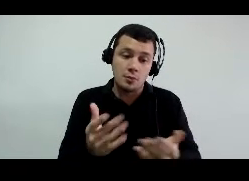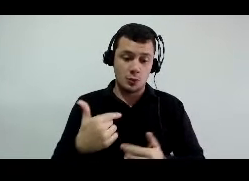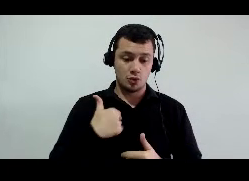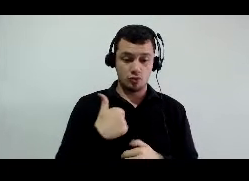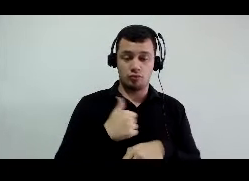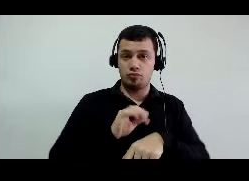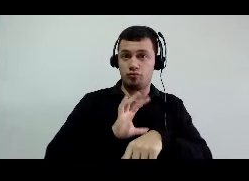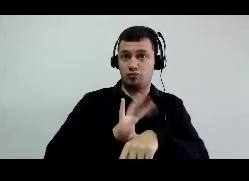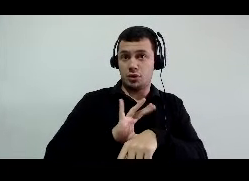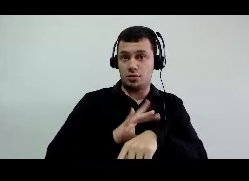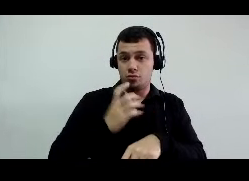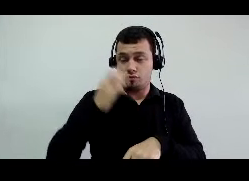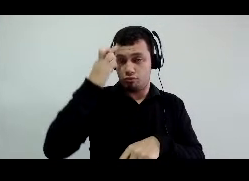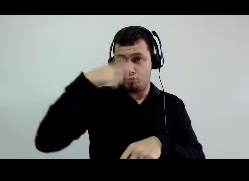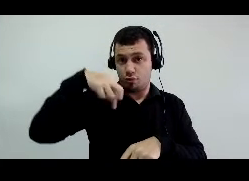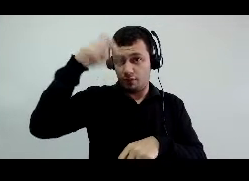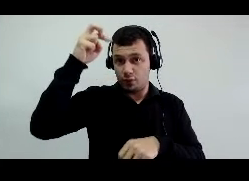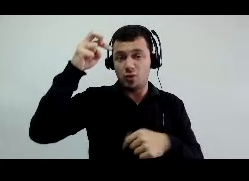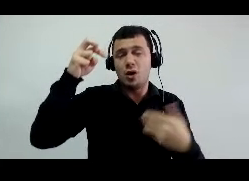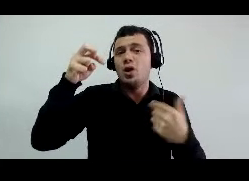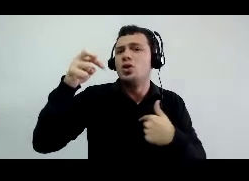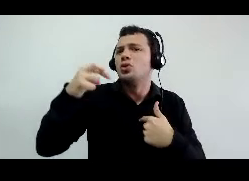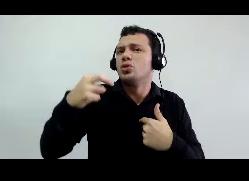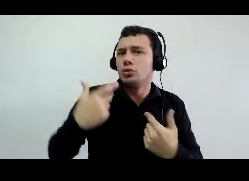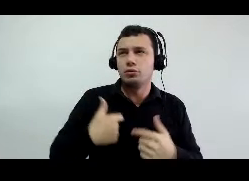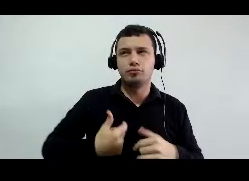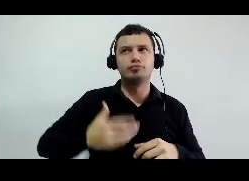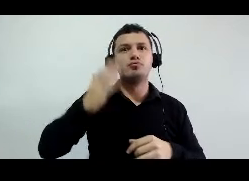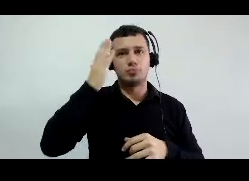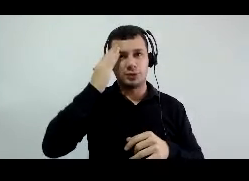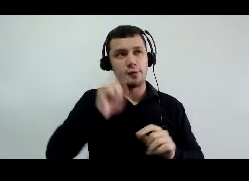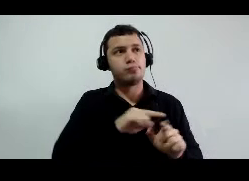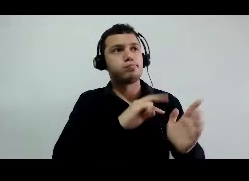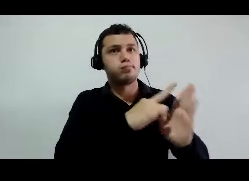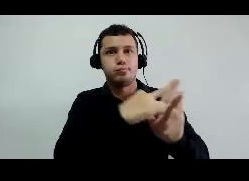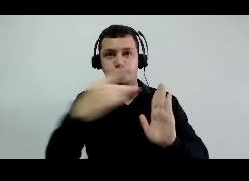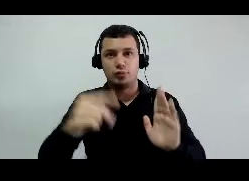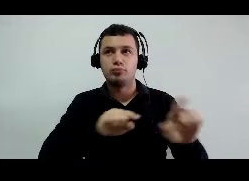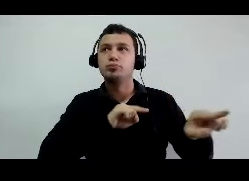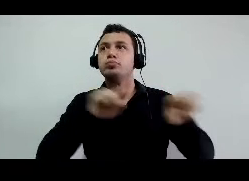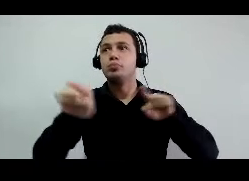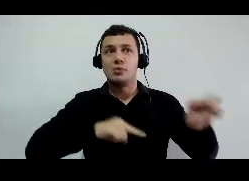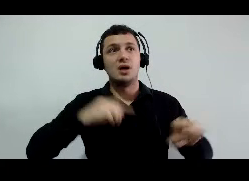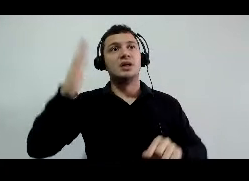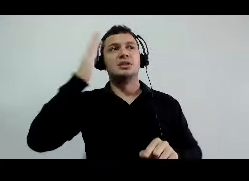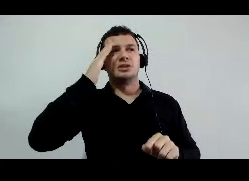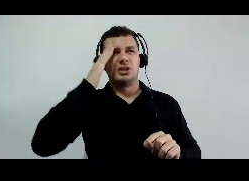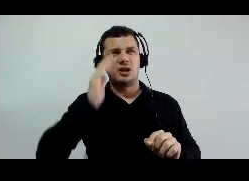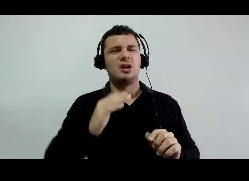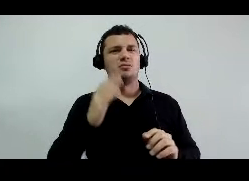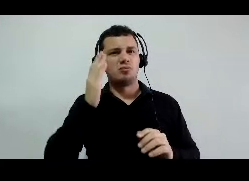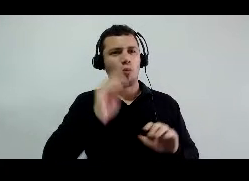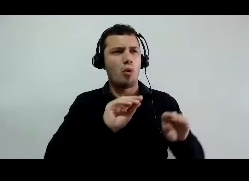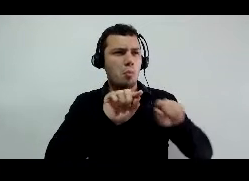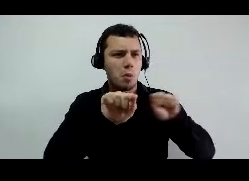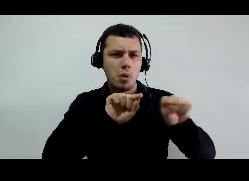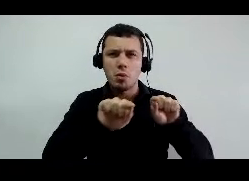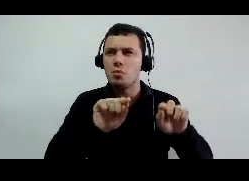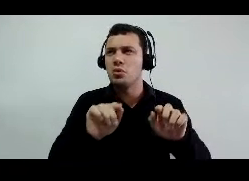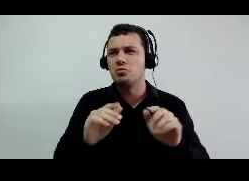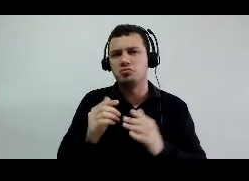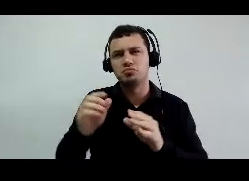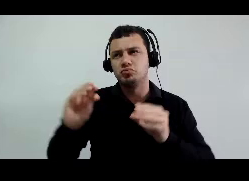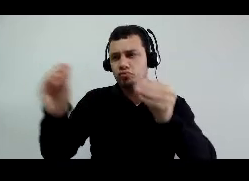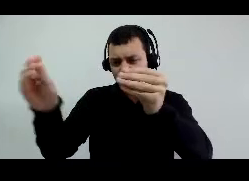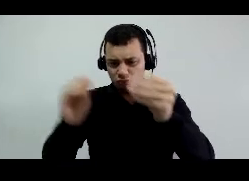he aprendido a utilizar adecuadamente esa tecnología, porque no todo lo nuevo, por decirlo, la